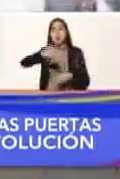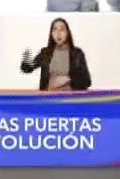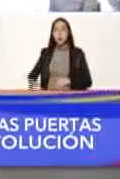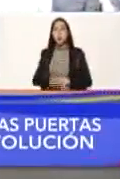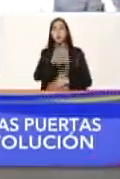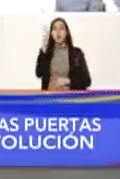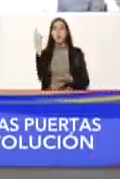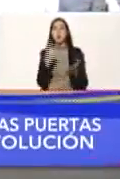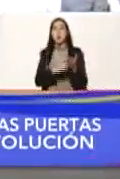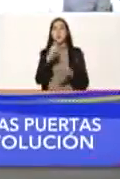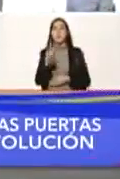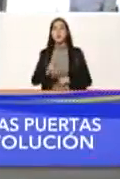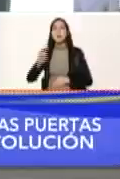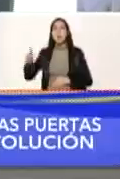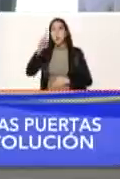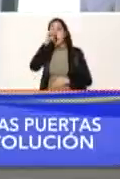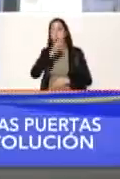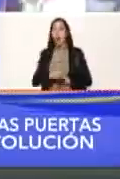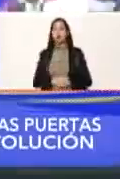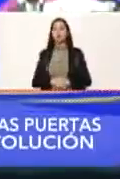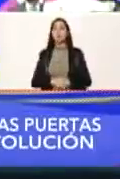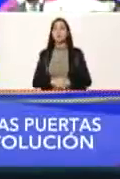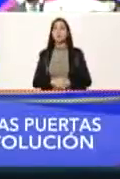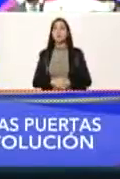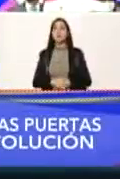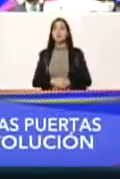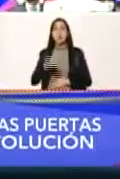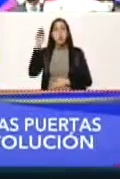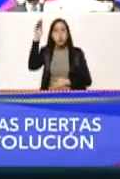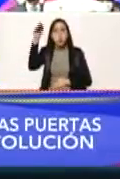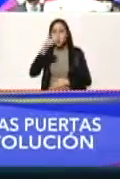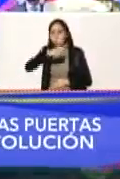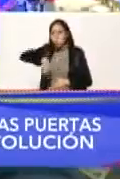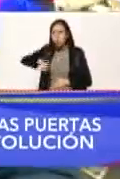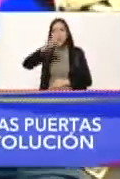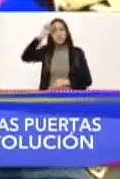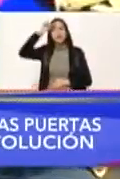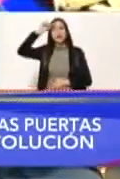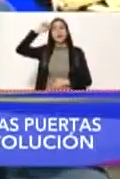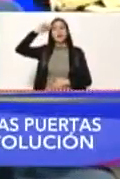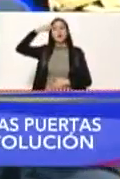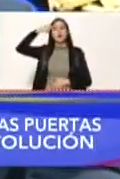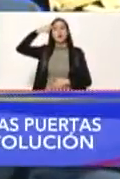2021, allá en el 2050, lo recordarán